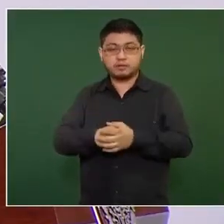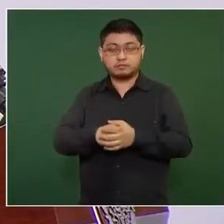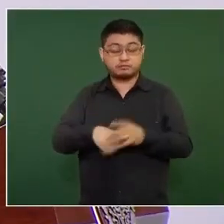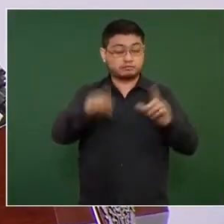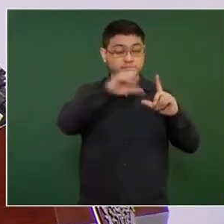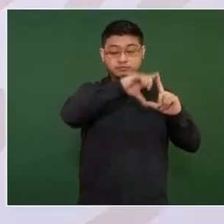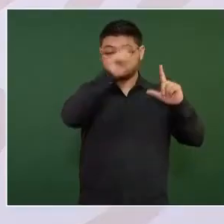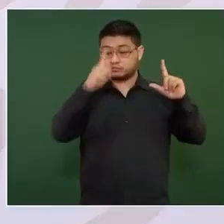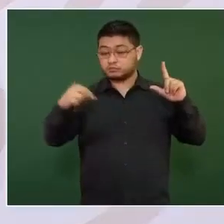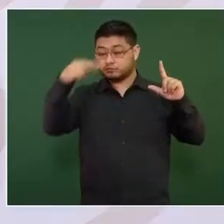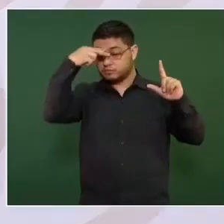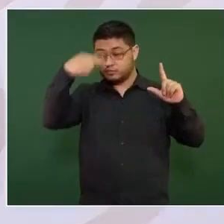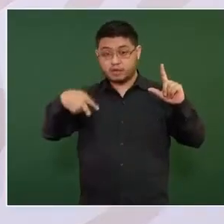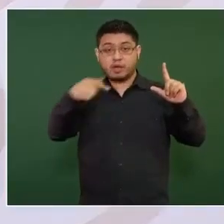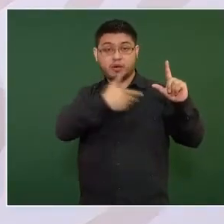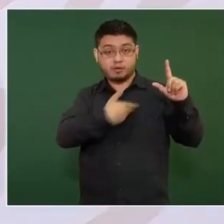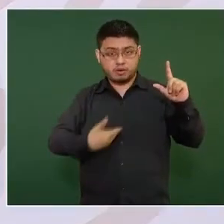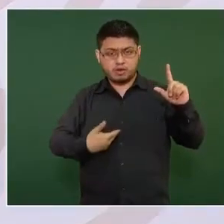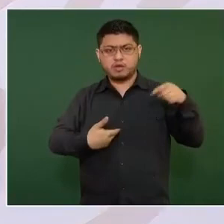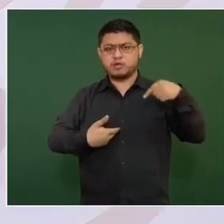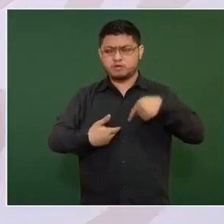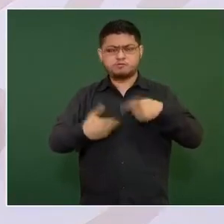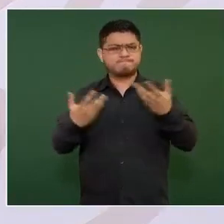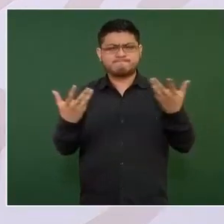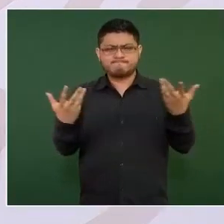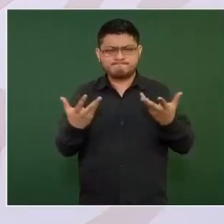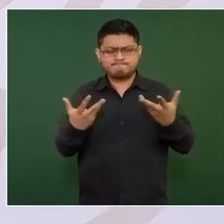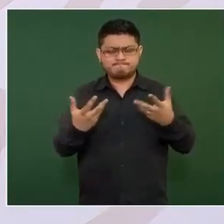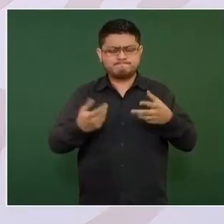un presupuesto de